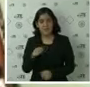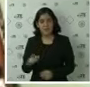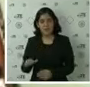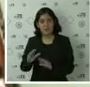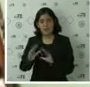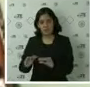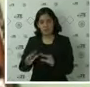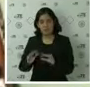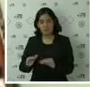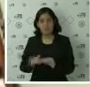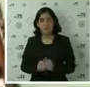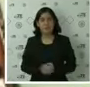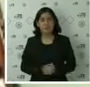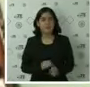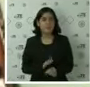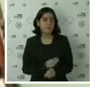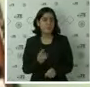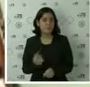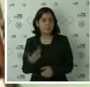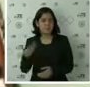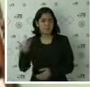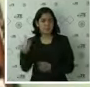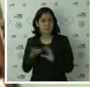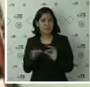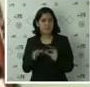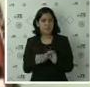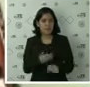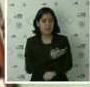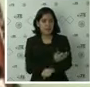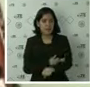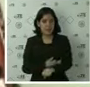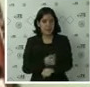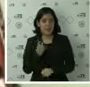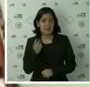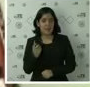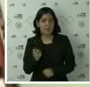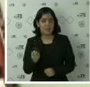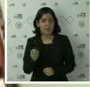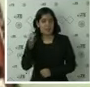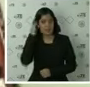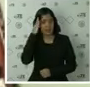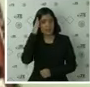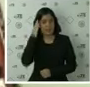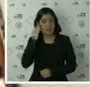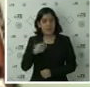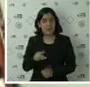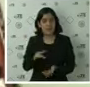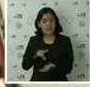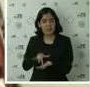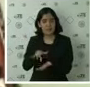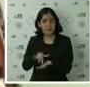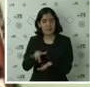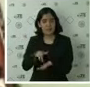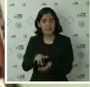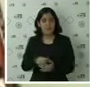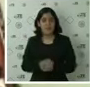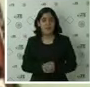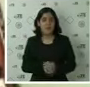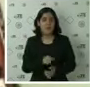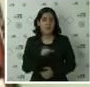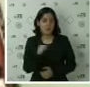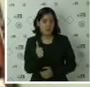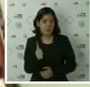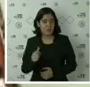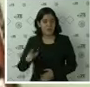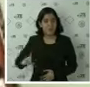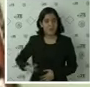persona, y el gobierno es también importante porque tiene que hacer un buen uso de los medios